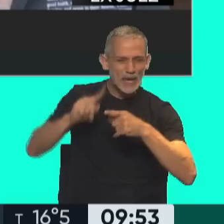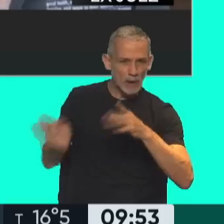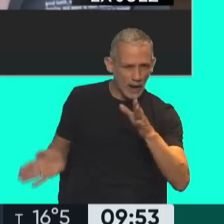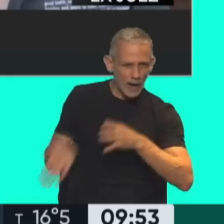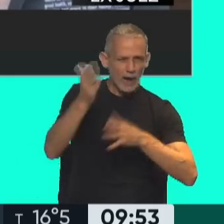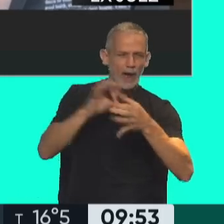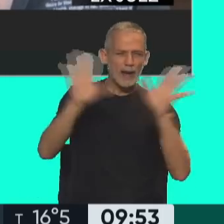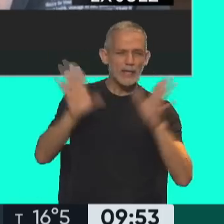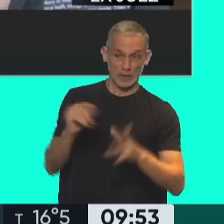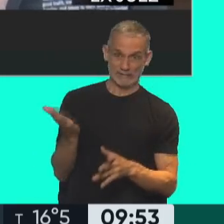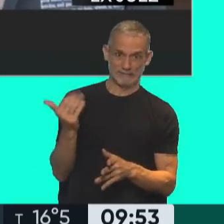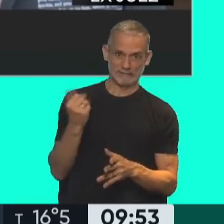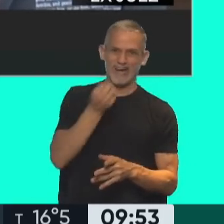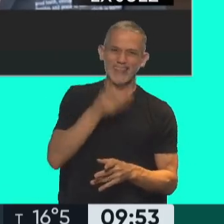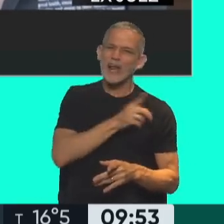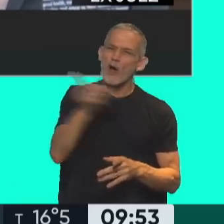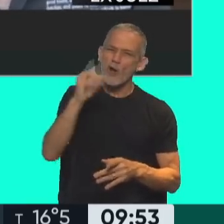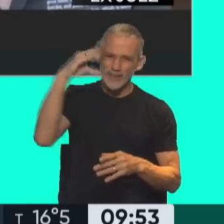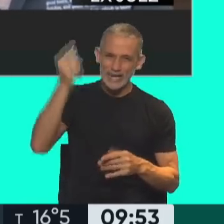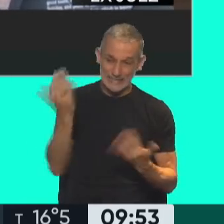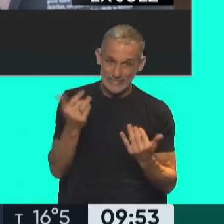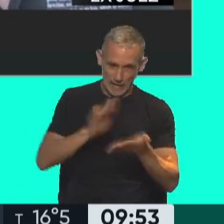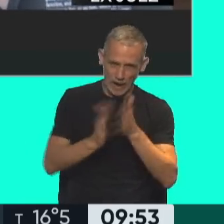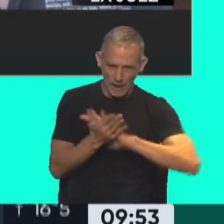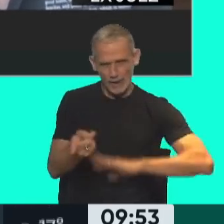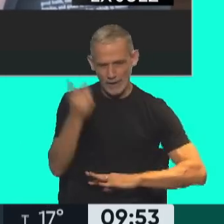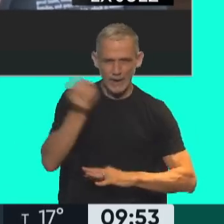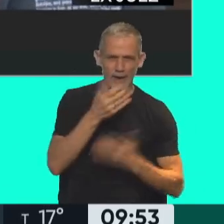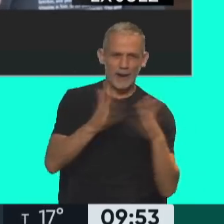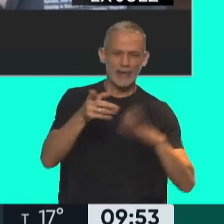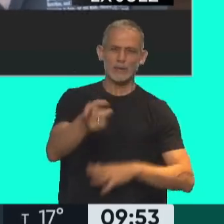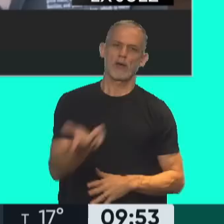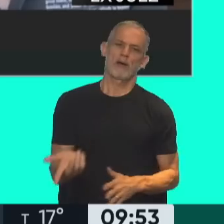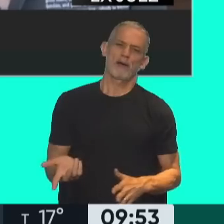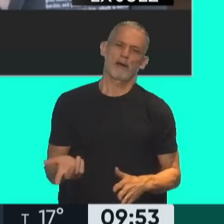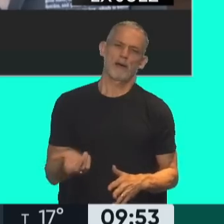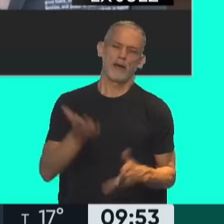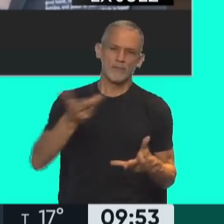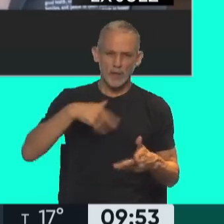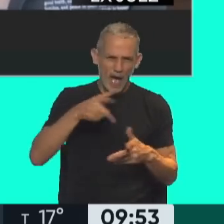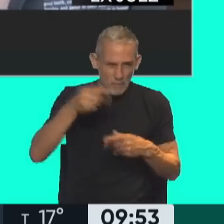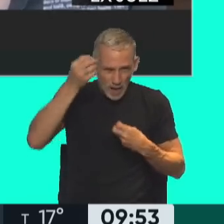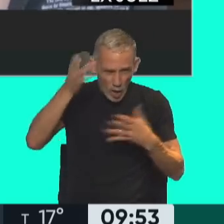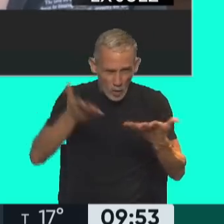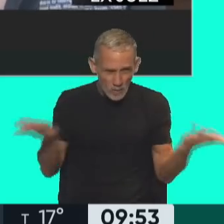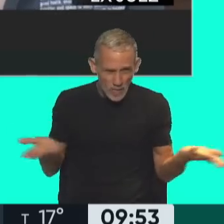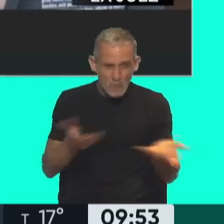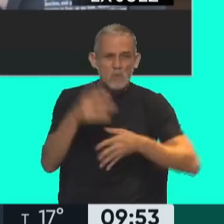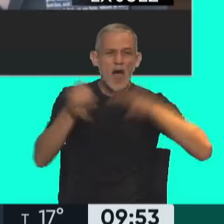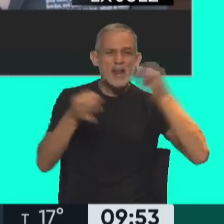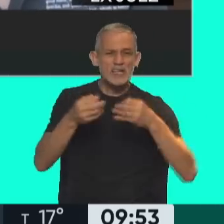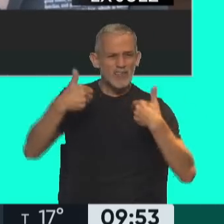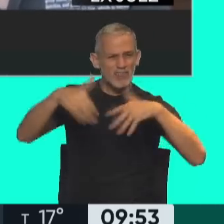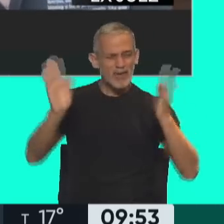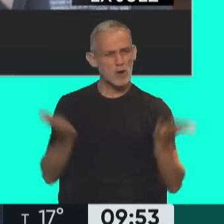de que el declara contra cristina y esto es un dicho que también parece parece estar olvidándose en los análisis